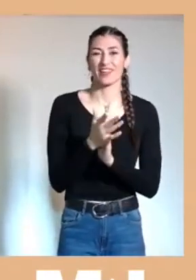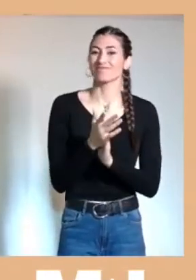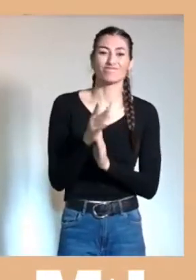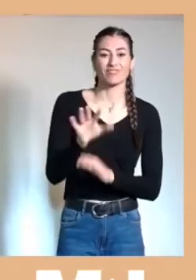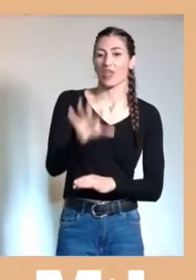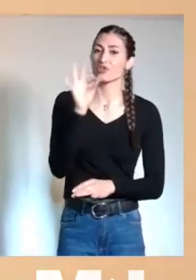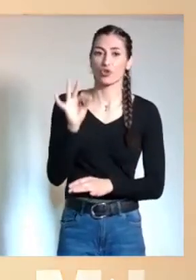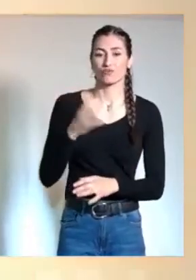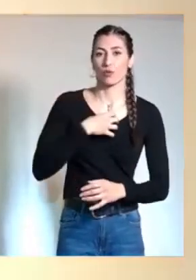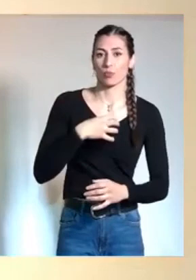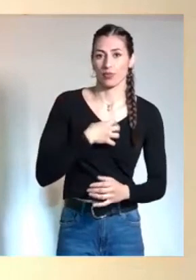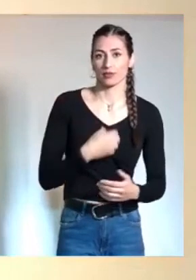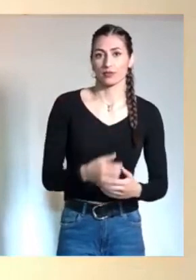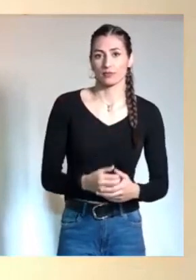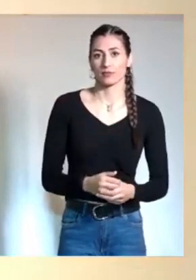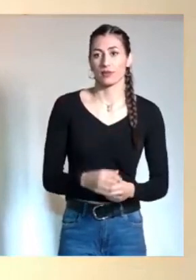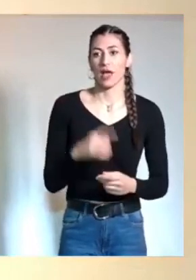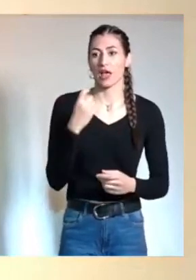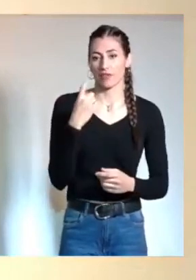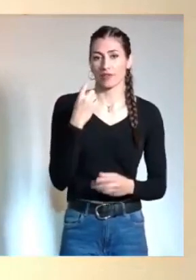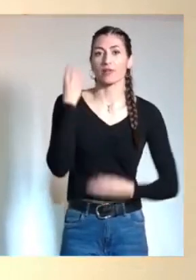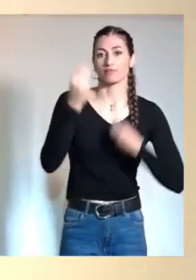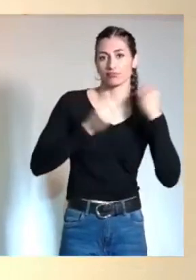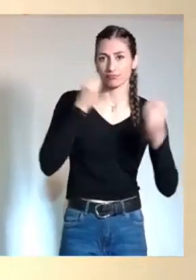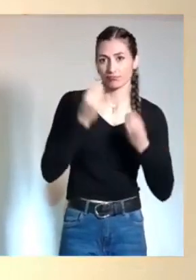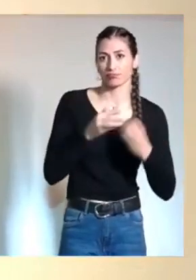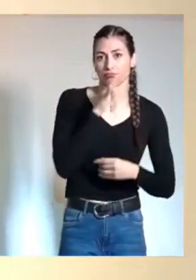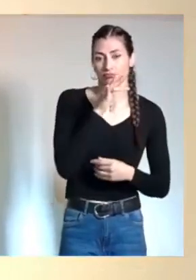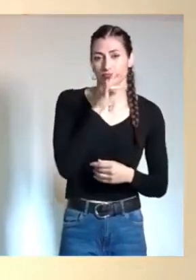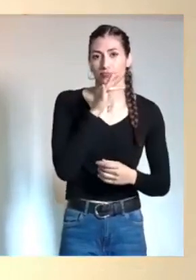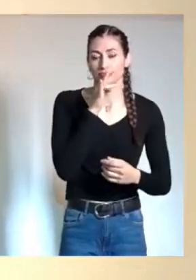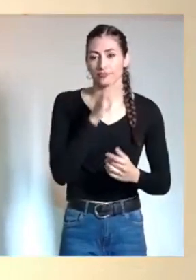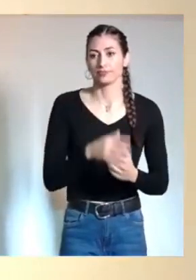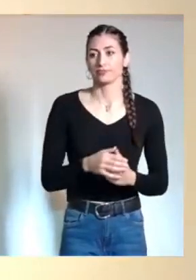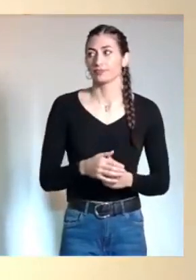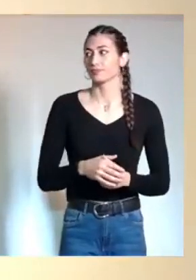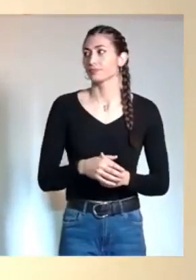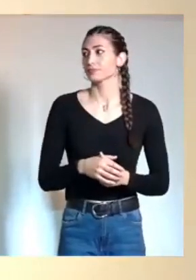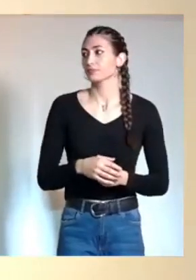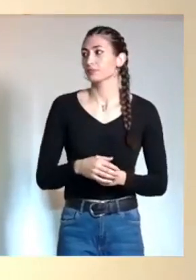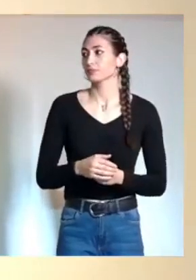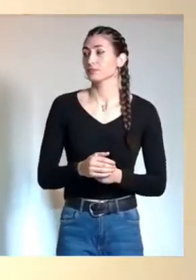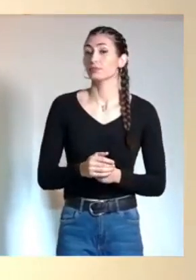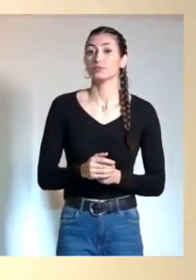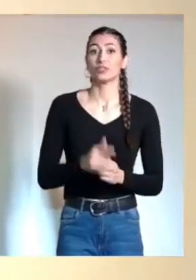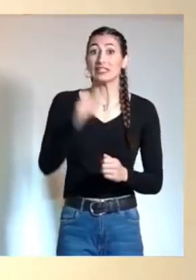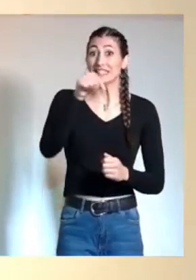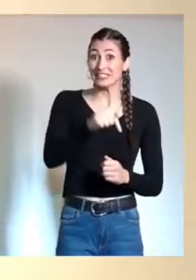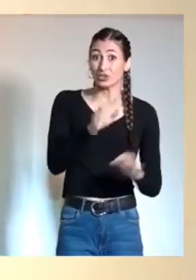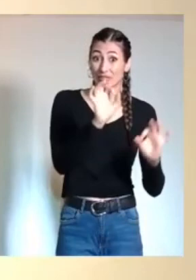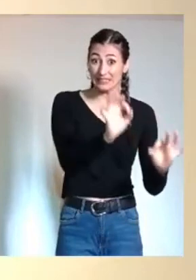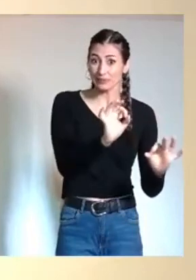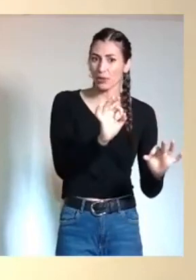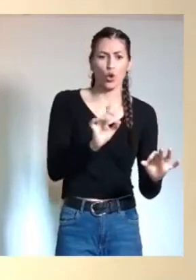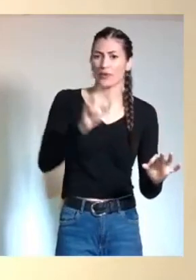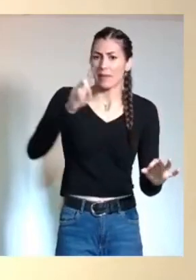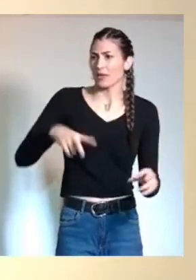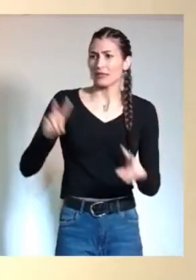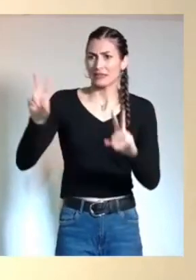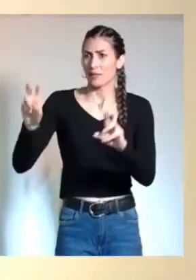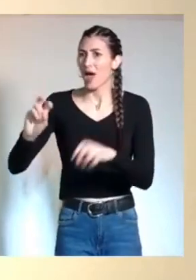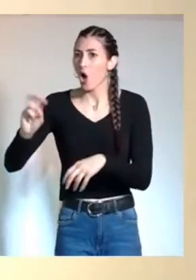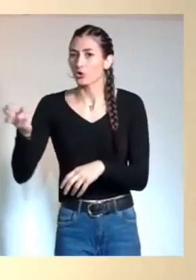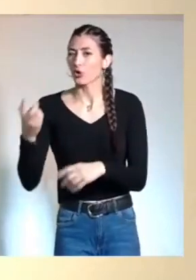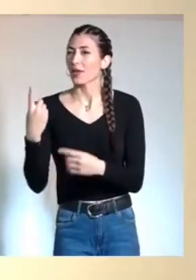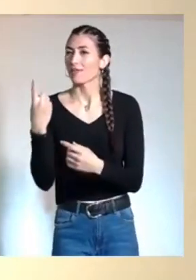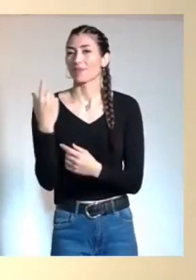decisión tendrá que replantearse, ¿vale? Y así vamos a funcionar con esto y con cualquier otra cuestión que consideremos que